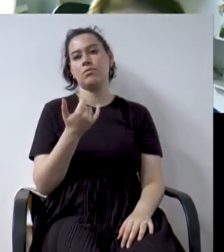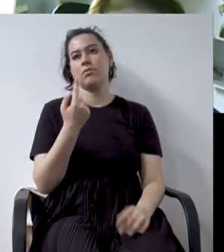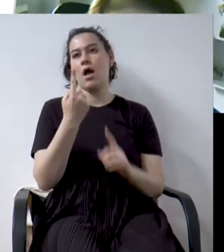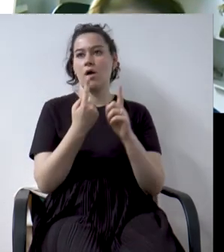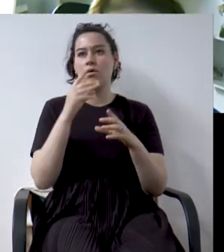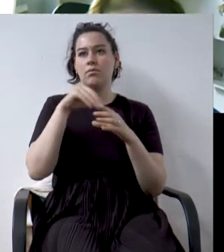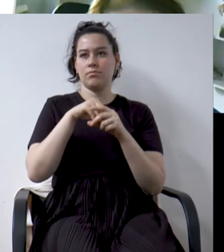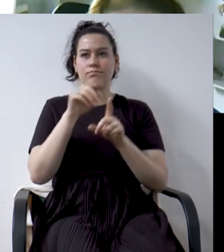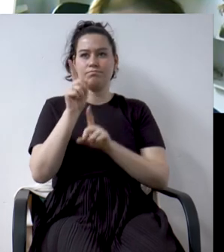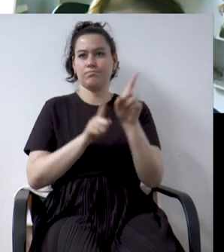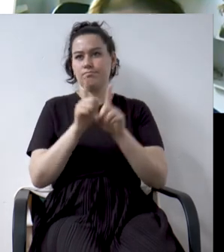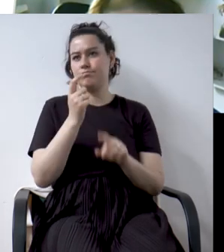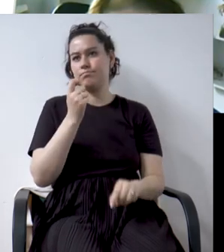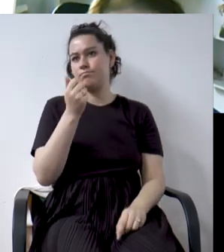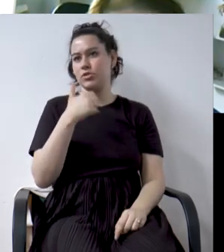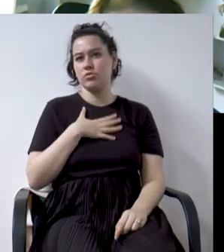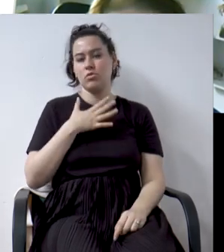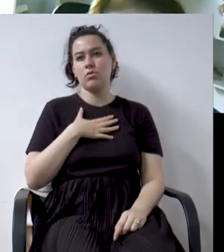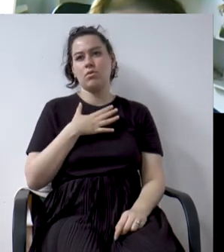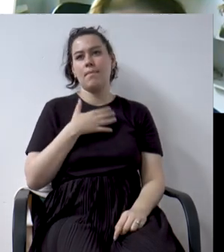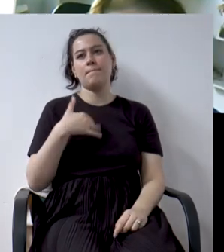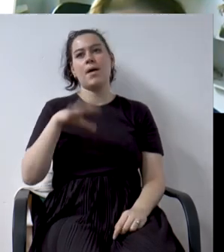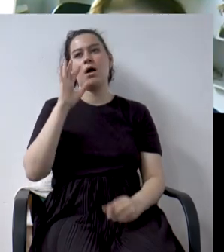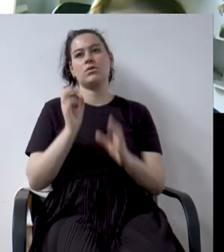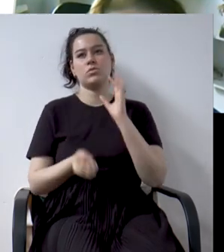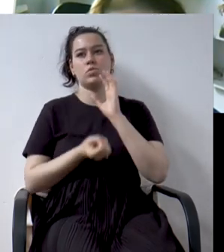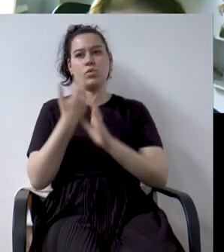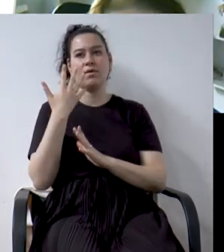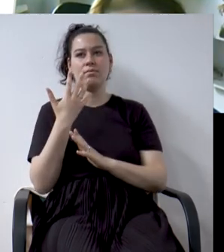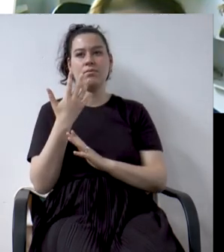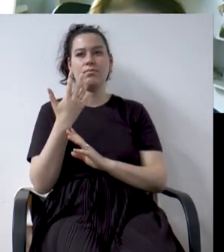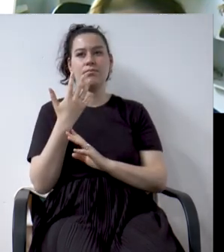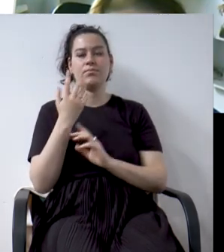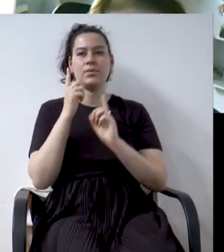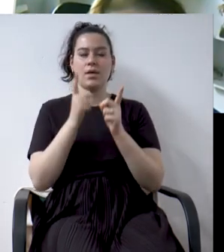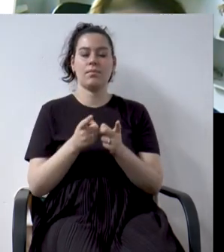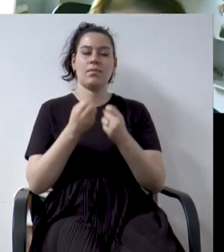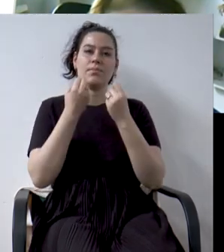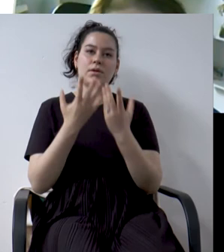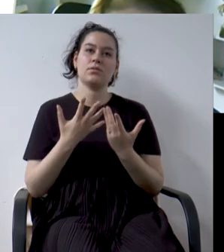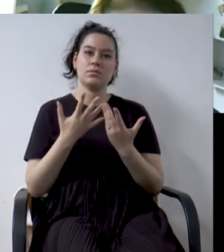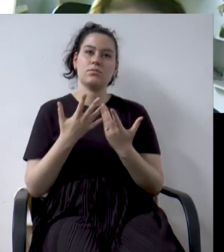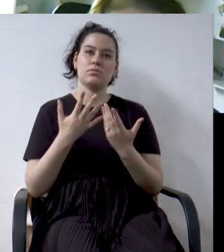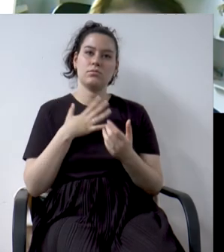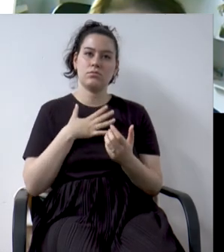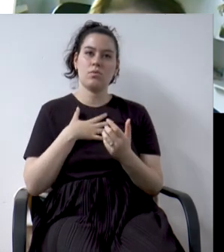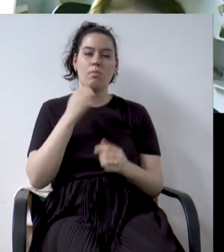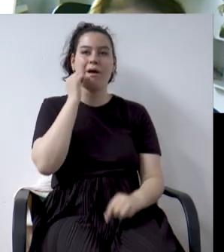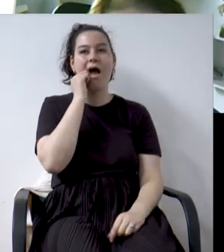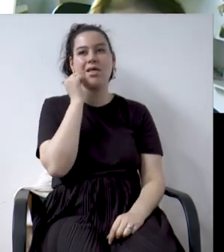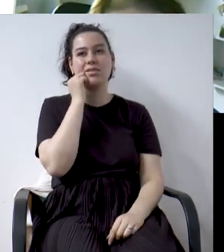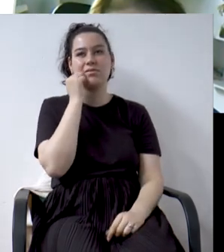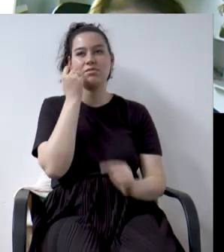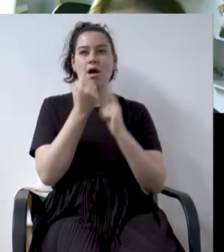universidad. Capaz que soy el más novedoso en el espacio. Entonces, por eso que también soy un poco atrevido con